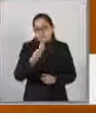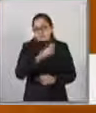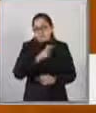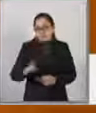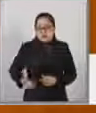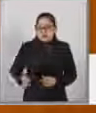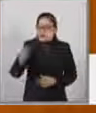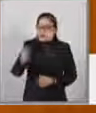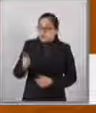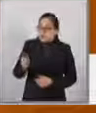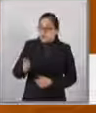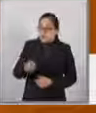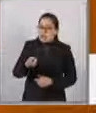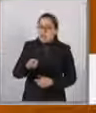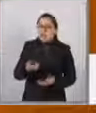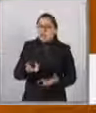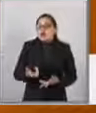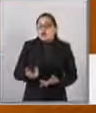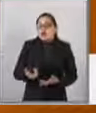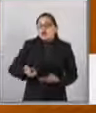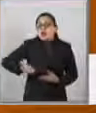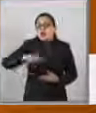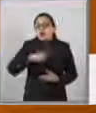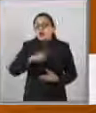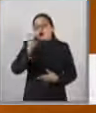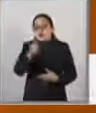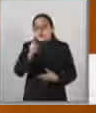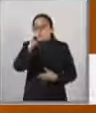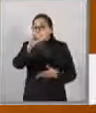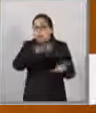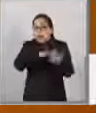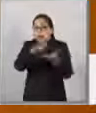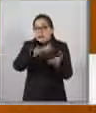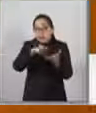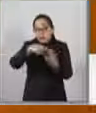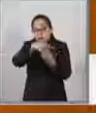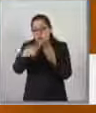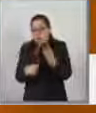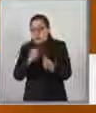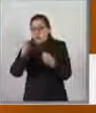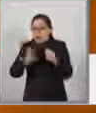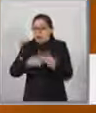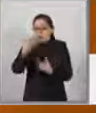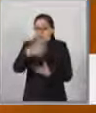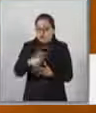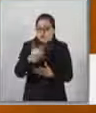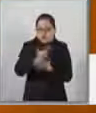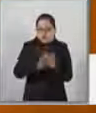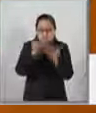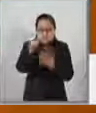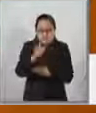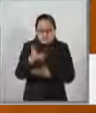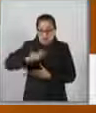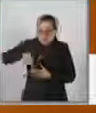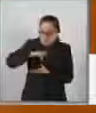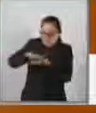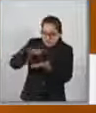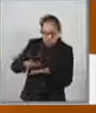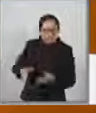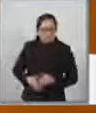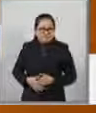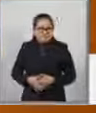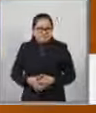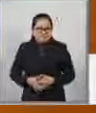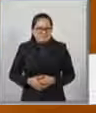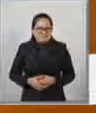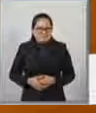significa, y hay que dejarlo en claro, que estaremos apoyando a alguno de los integrantes de la terna que envíe el Ejecutivo. Ese es